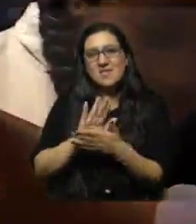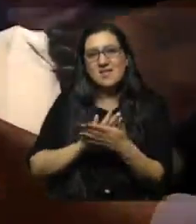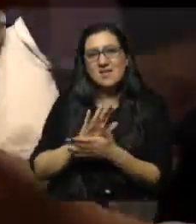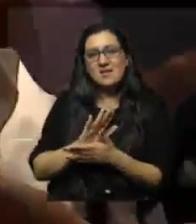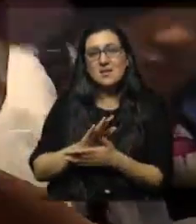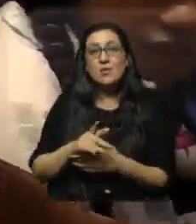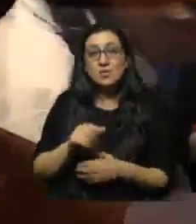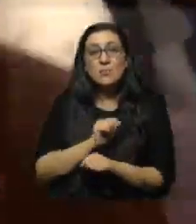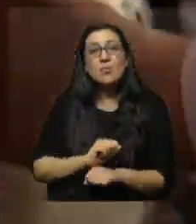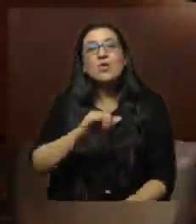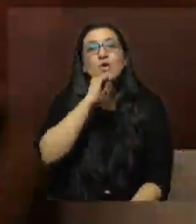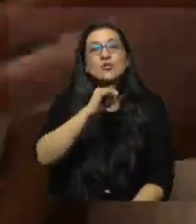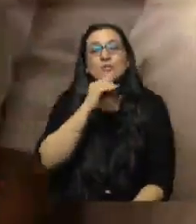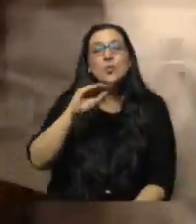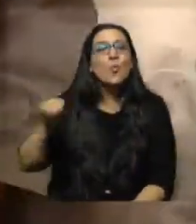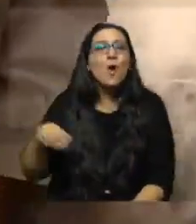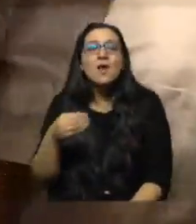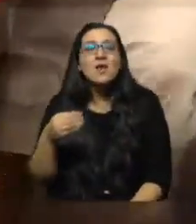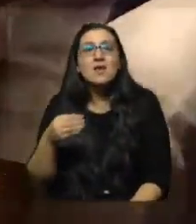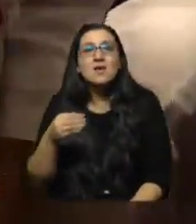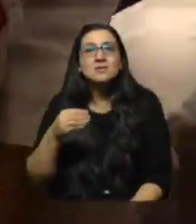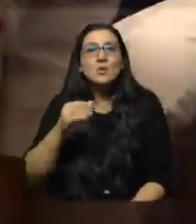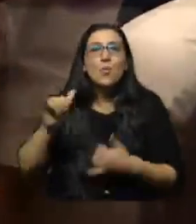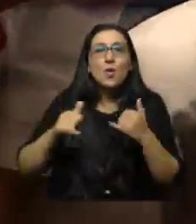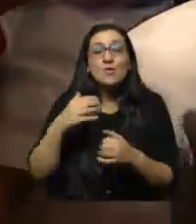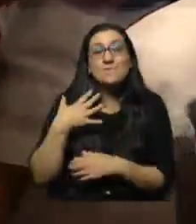¿se anima a contarme cuál es su jugador favorito de la selección y por qué?